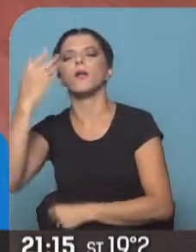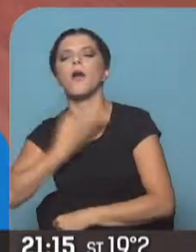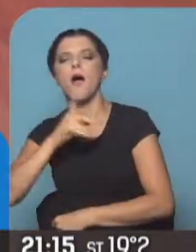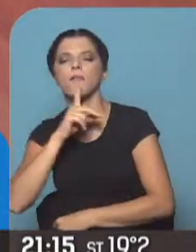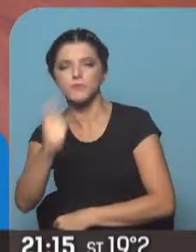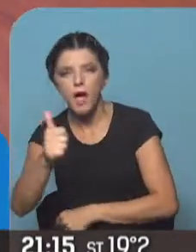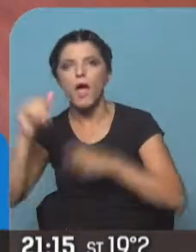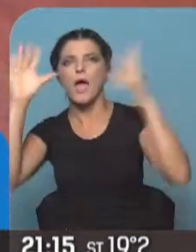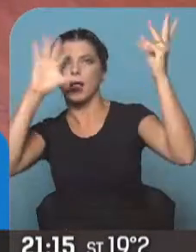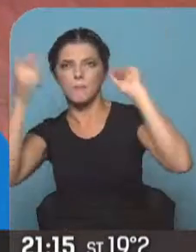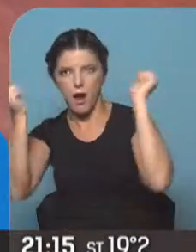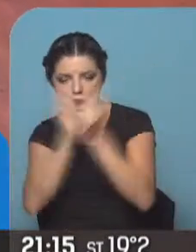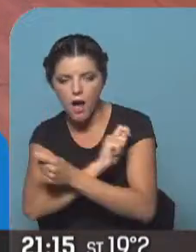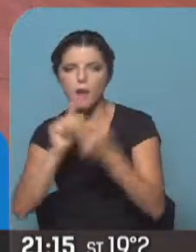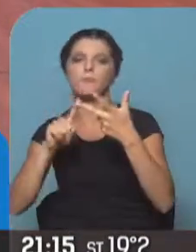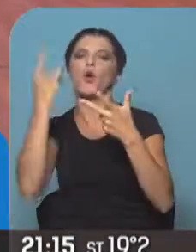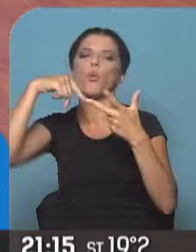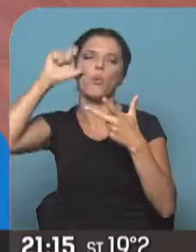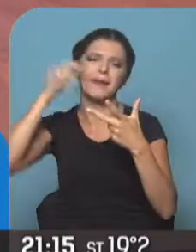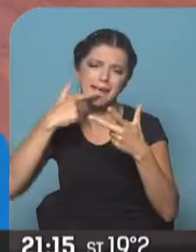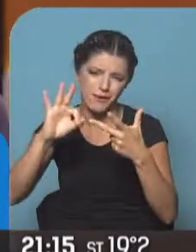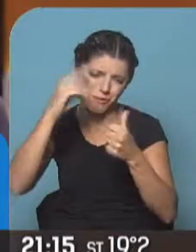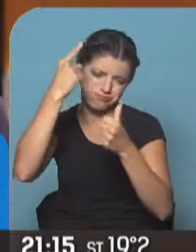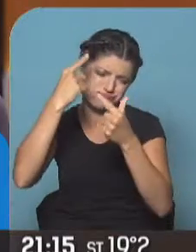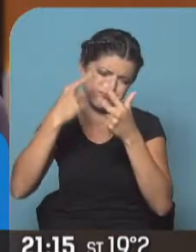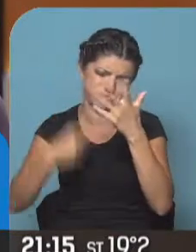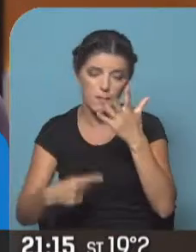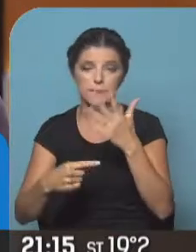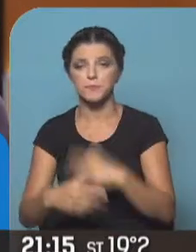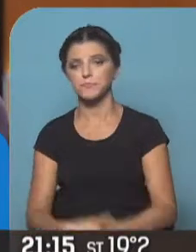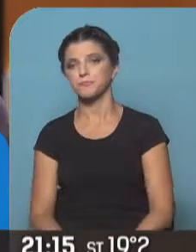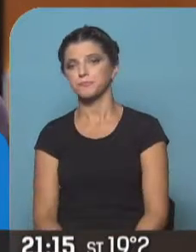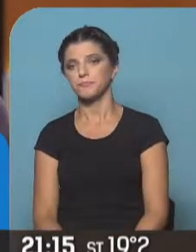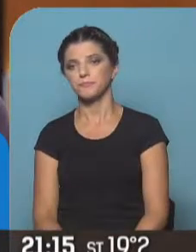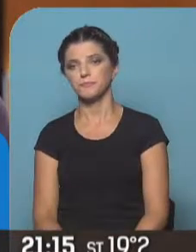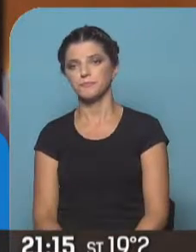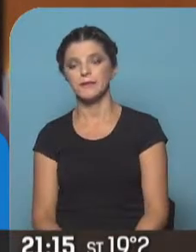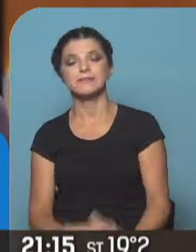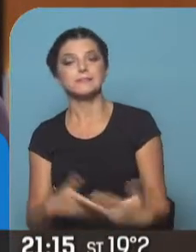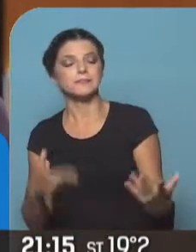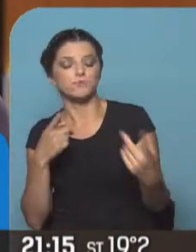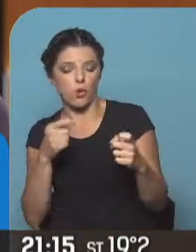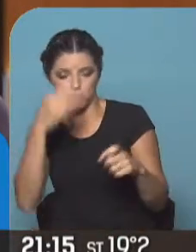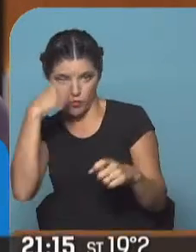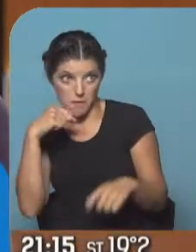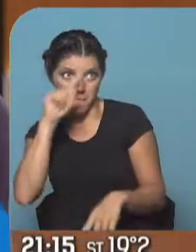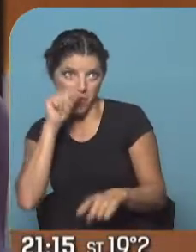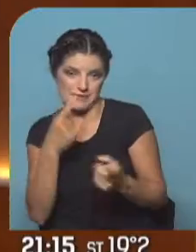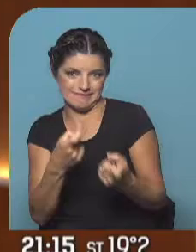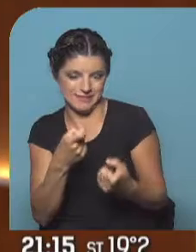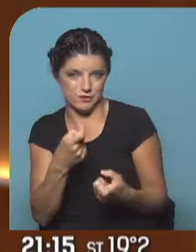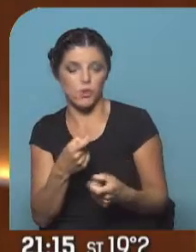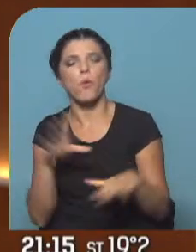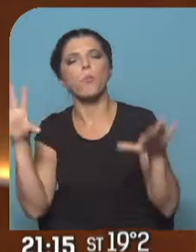sobre la UNESCO, sobre la NATO, etcétera. Embajador, tenemos que cerrar, pero no puedo, teniéndolo acá, no preguntarle, a propósito, ya que salió el